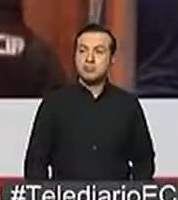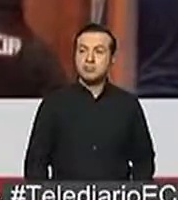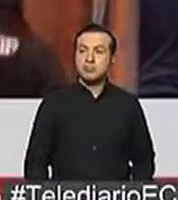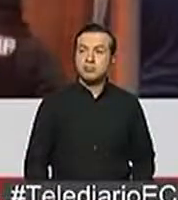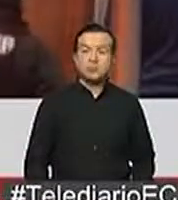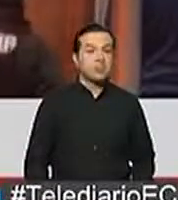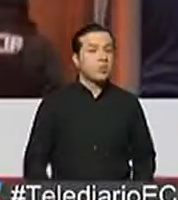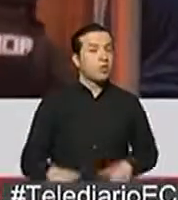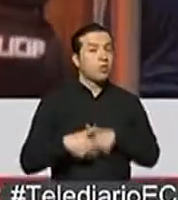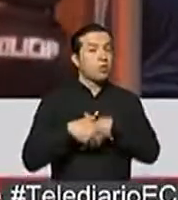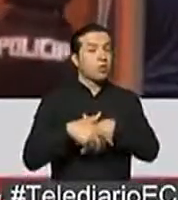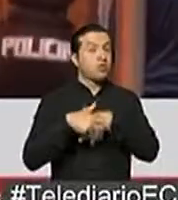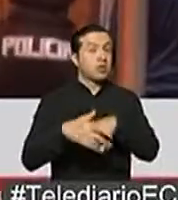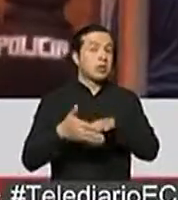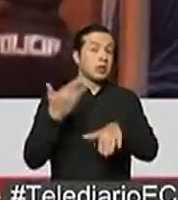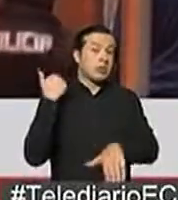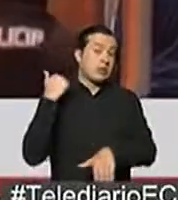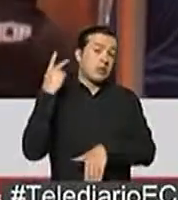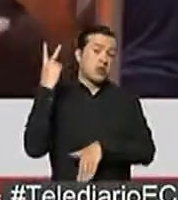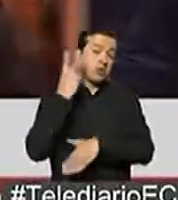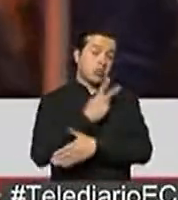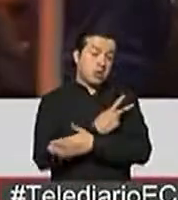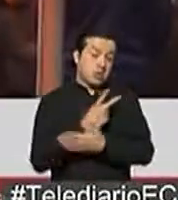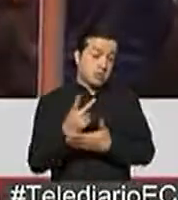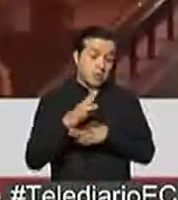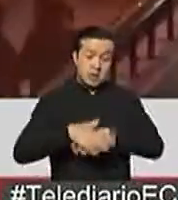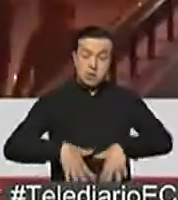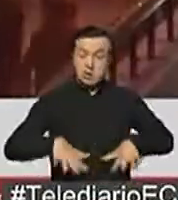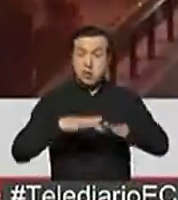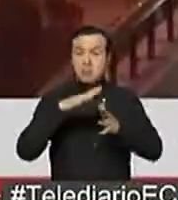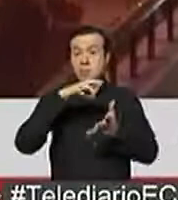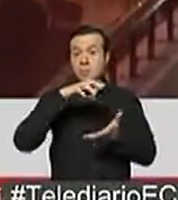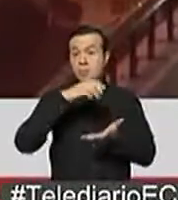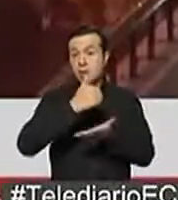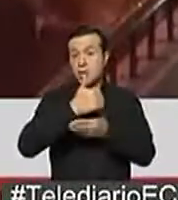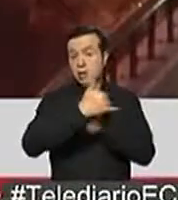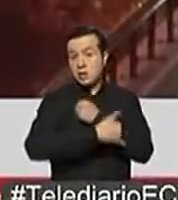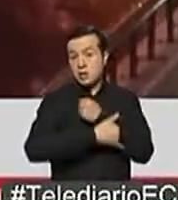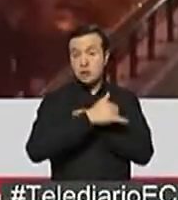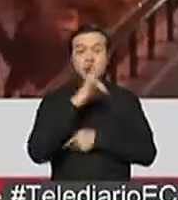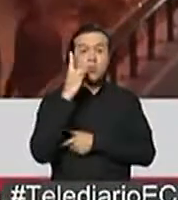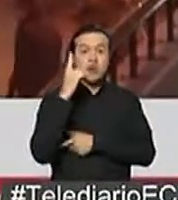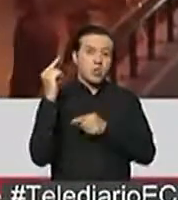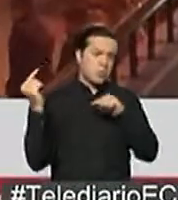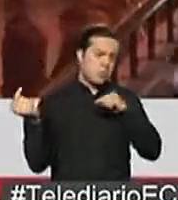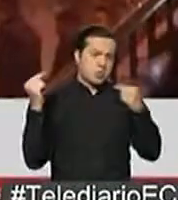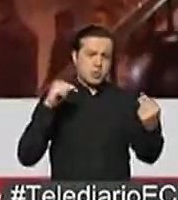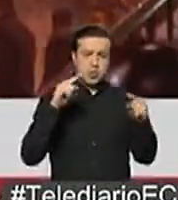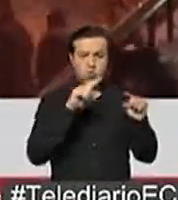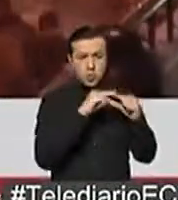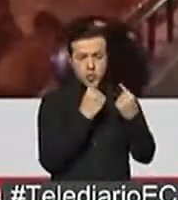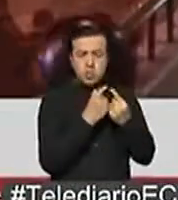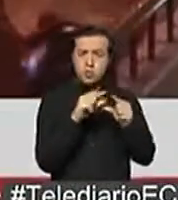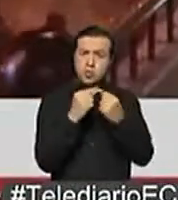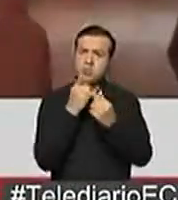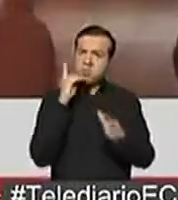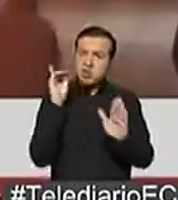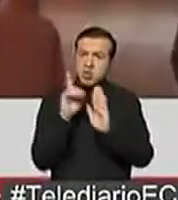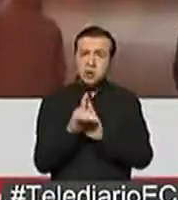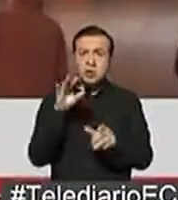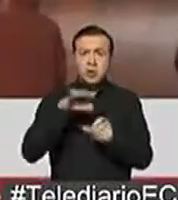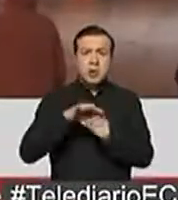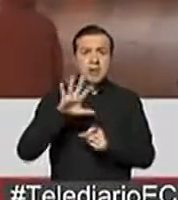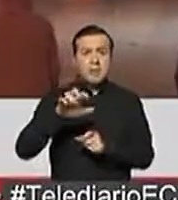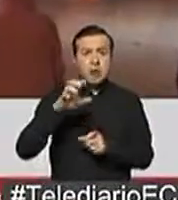Las protestas suceden desde hace más de dos semanas en Bolivia, después de que la oposición y movimientos cívicos denunciaran fraude en